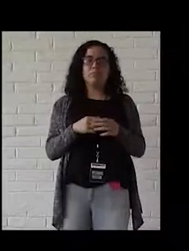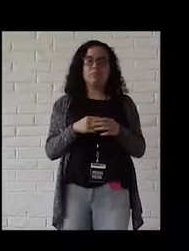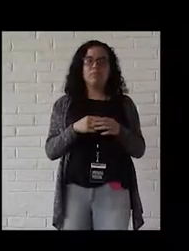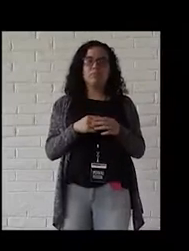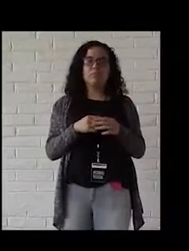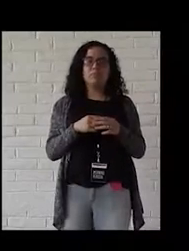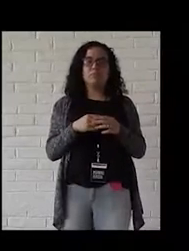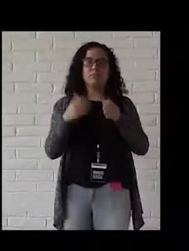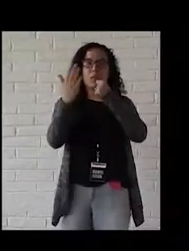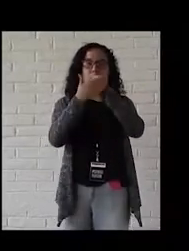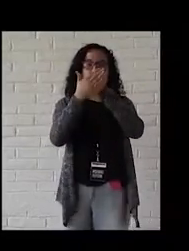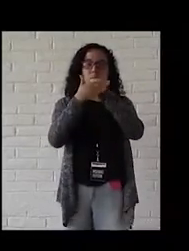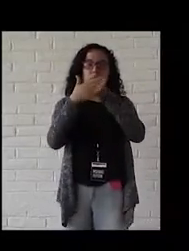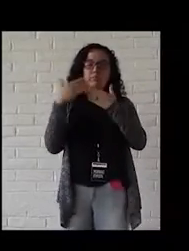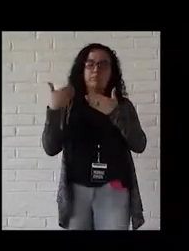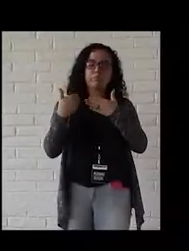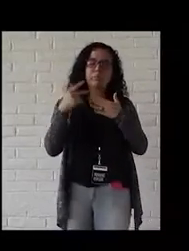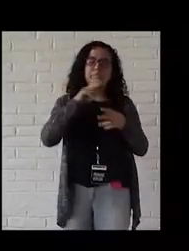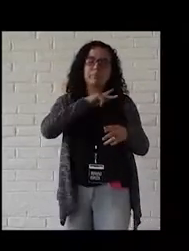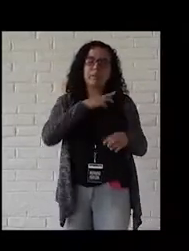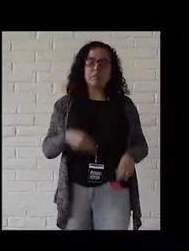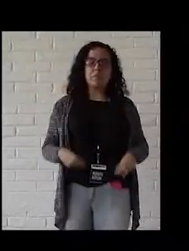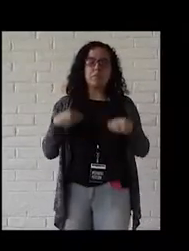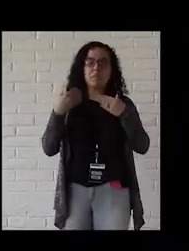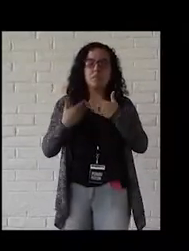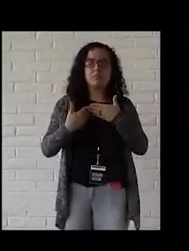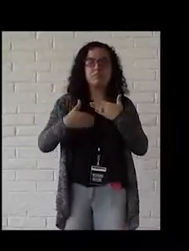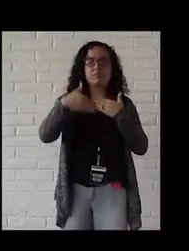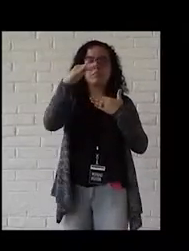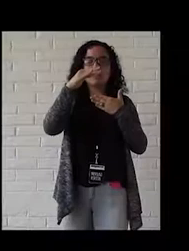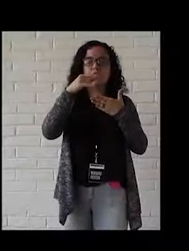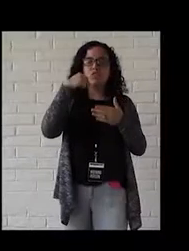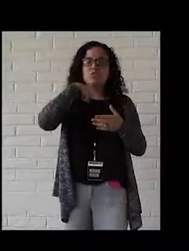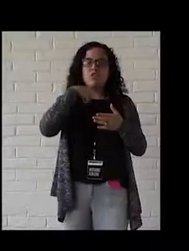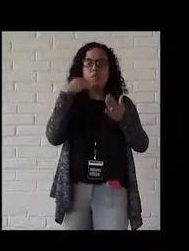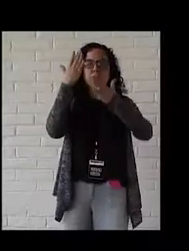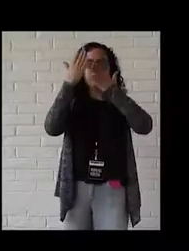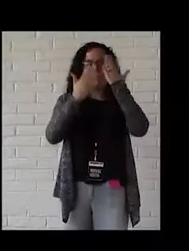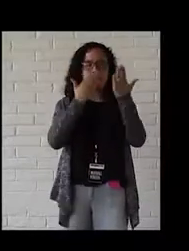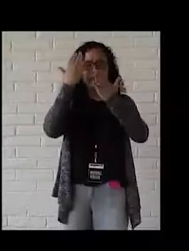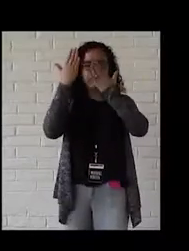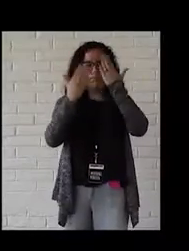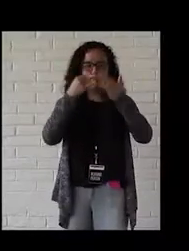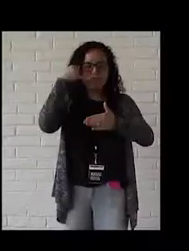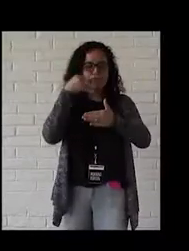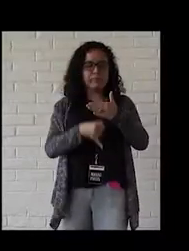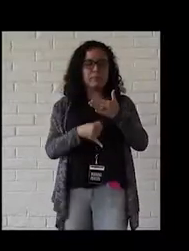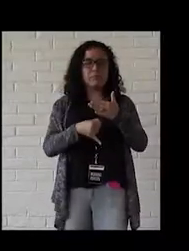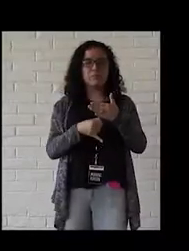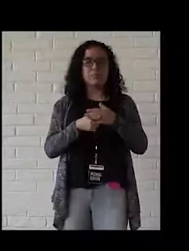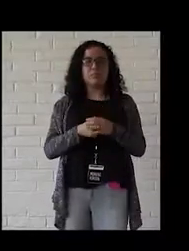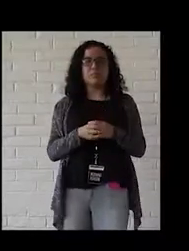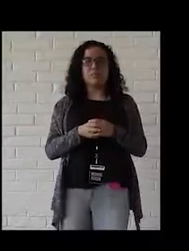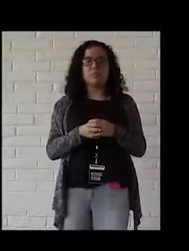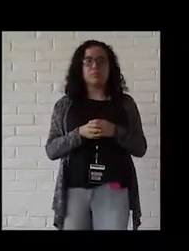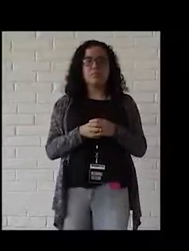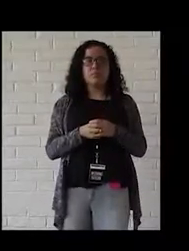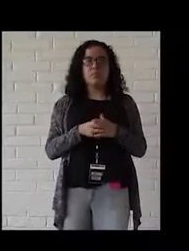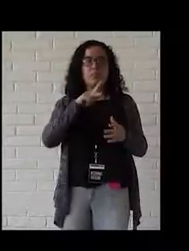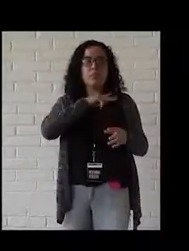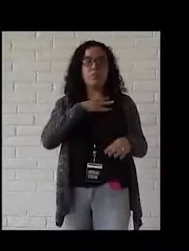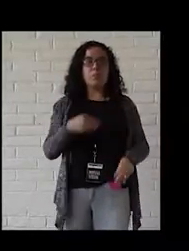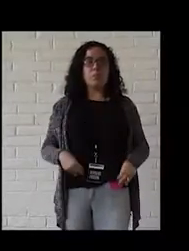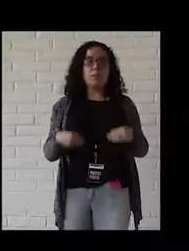Más adelante siguió mi vida y obviamente yo empecé a estudiar todos estos conceptos un poco más a fondo, y en un punto de mi vida